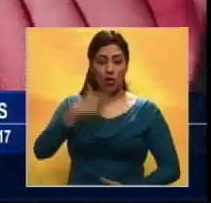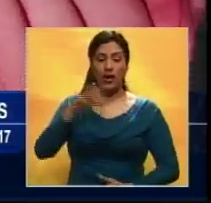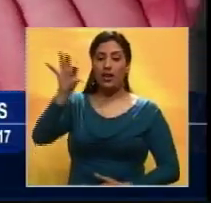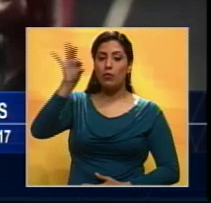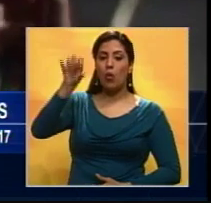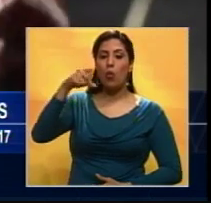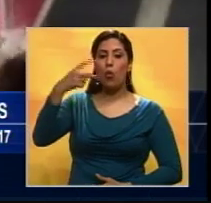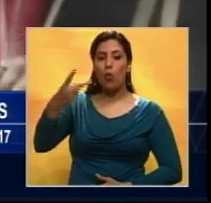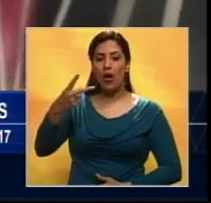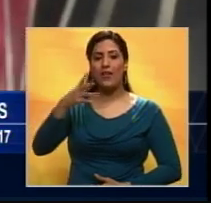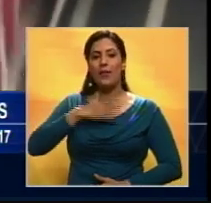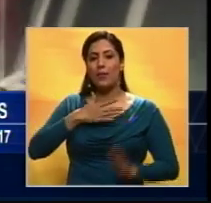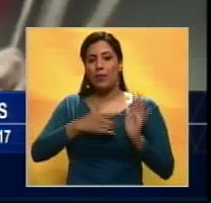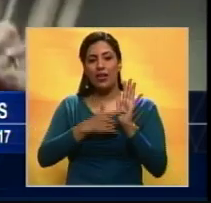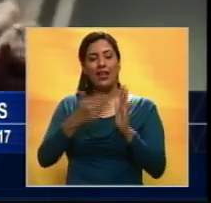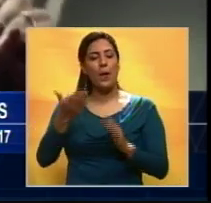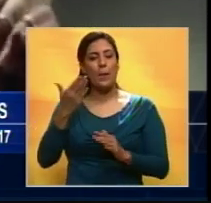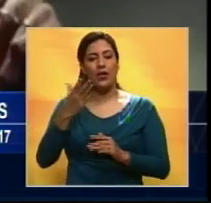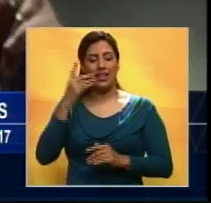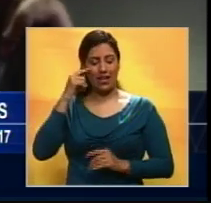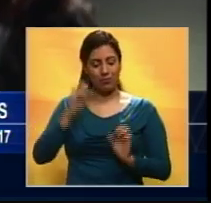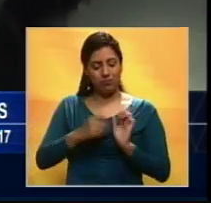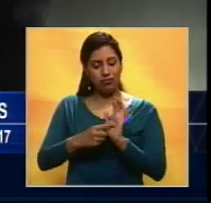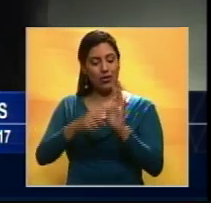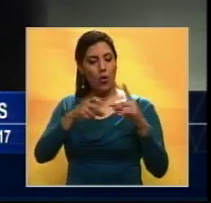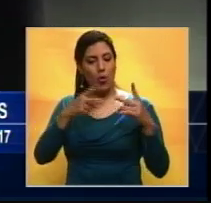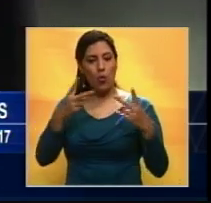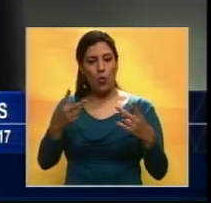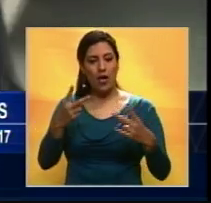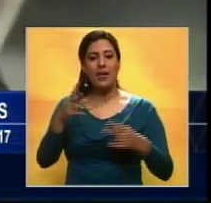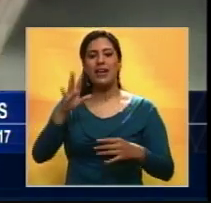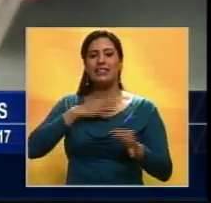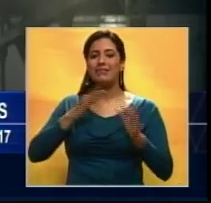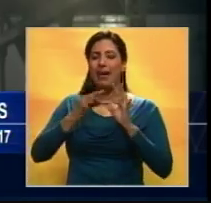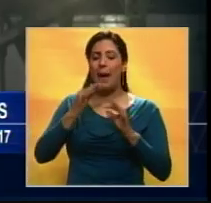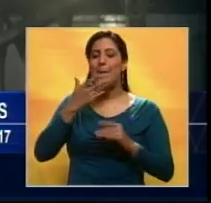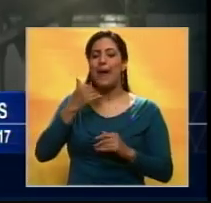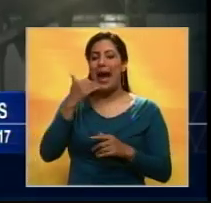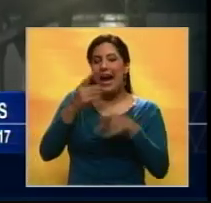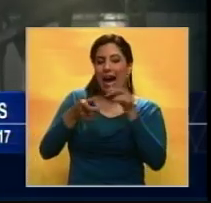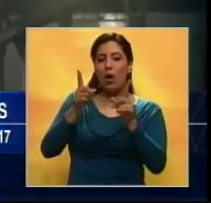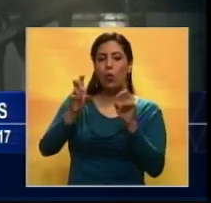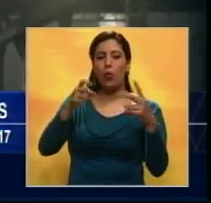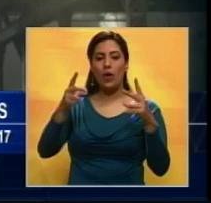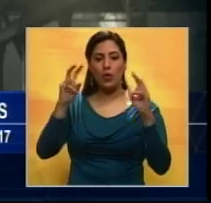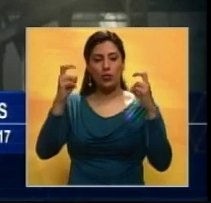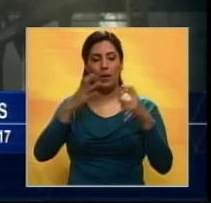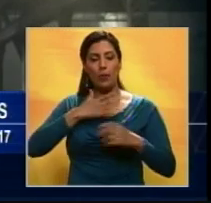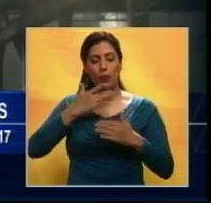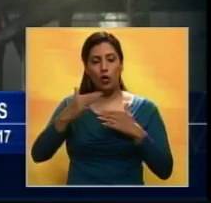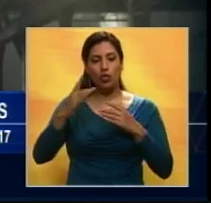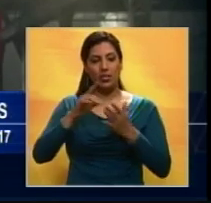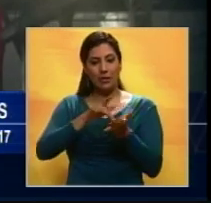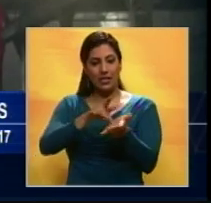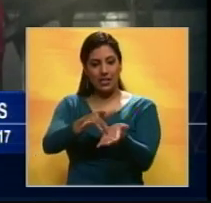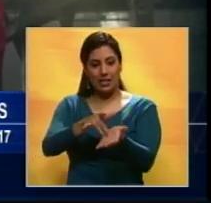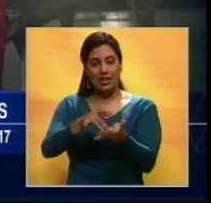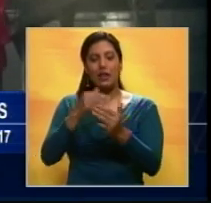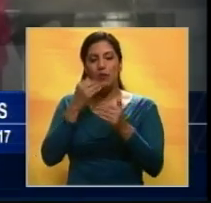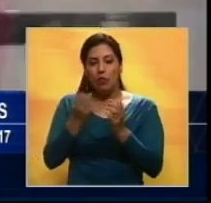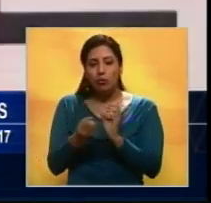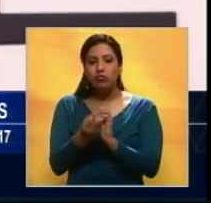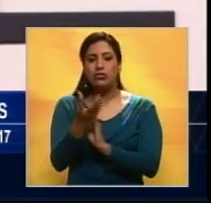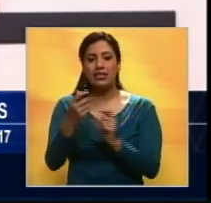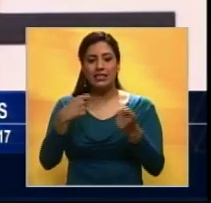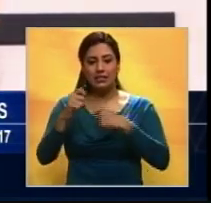elegido este acto tan relevante para hacer una reaparición estelar en la que interpretará algunos de los nuevos temas de su próximo disco que está a punto de